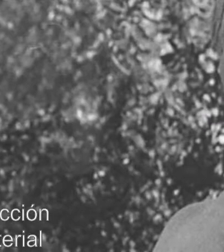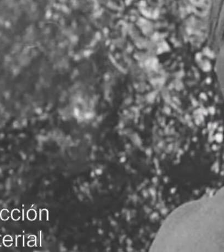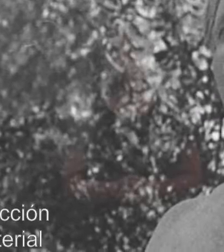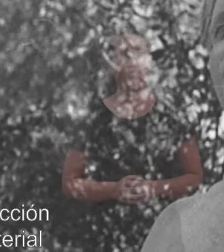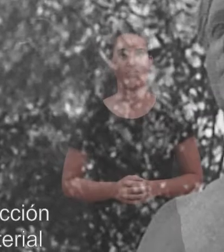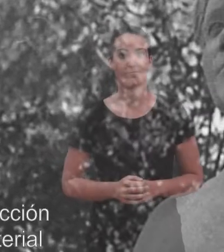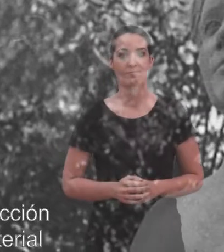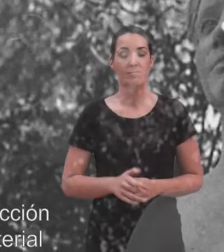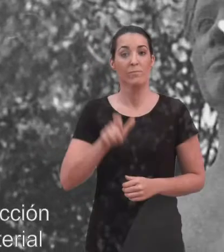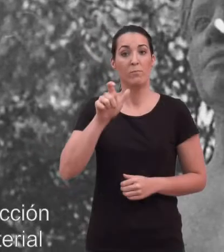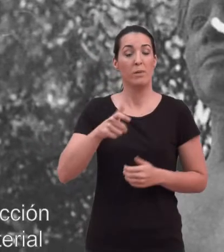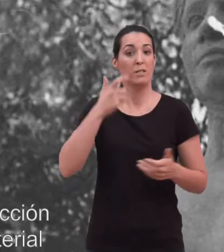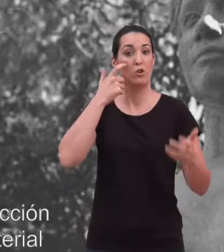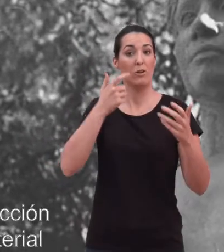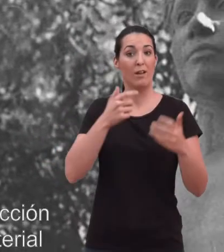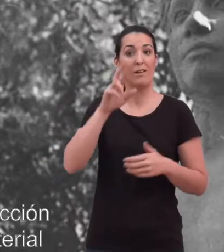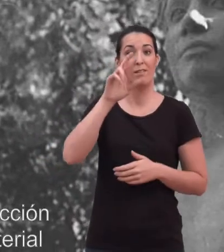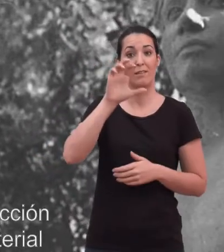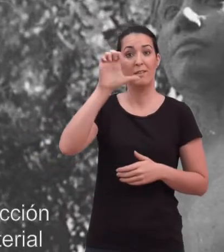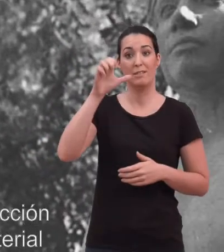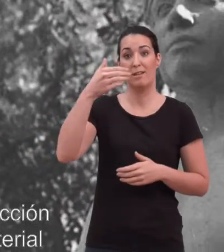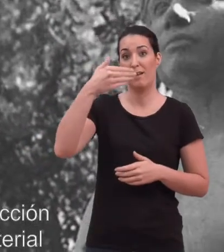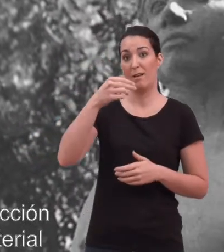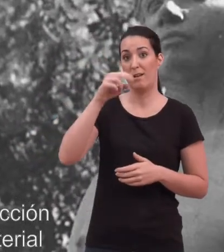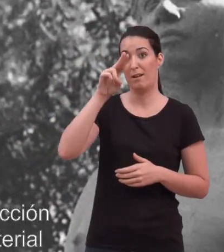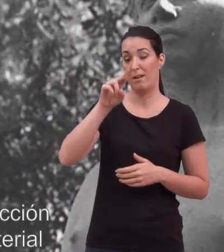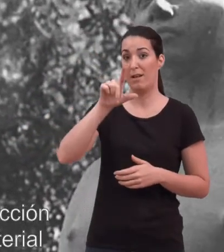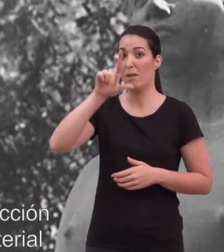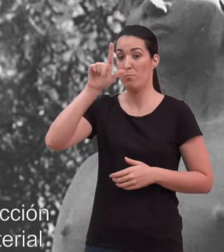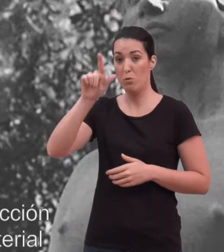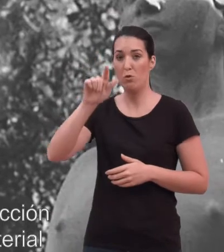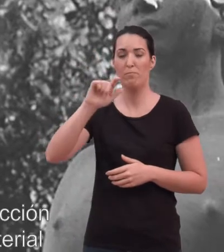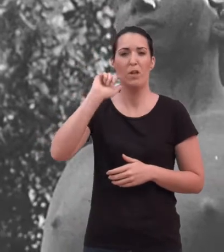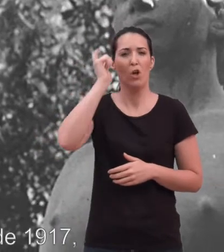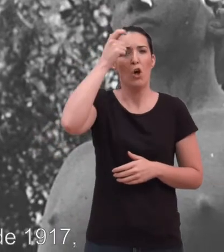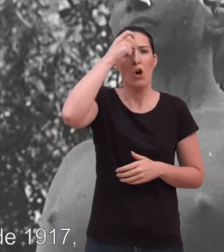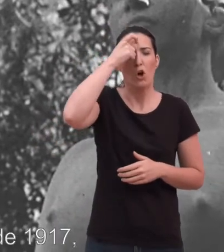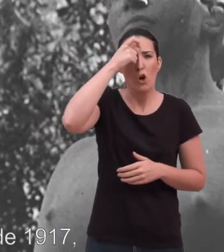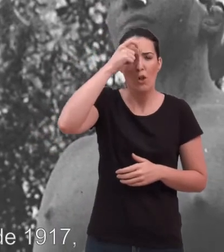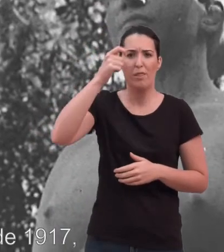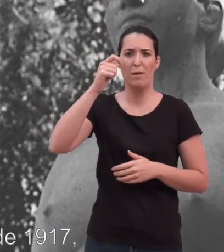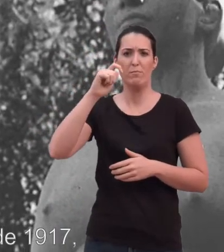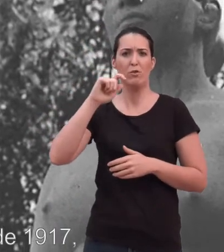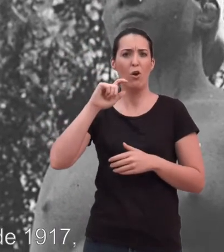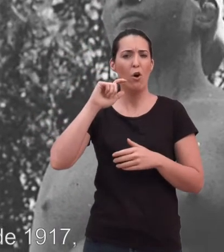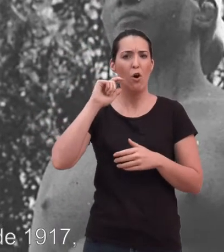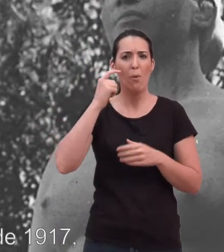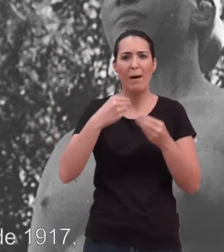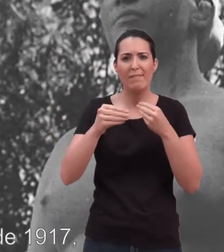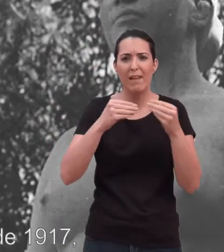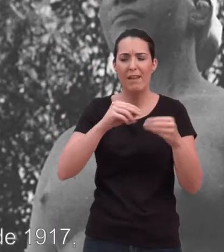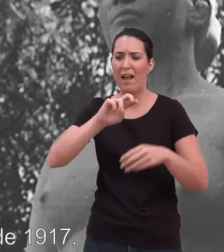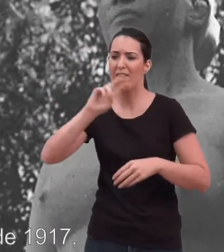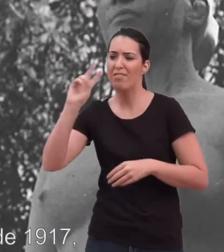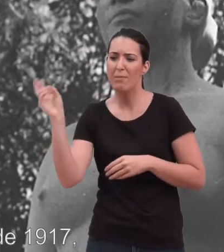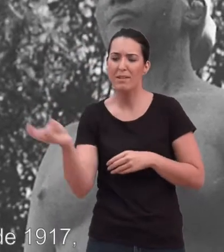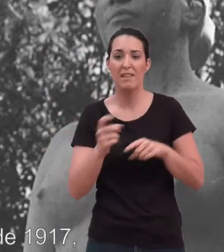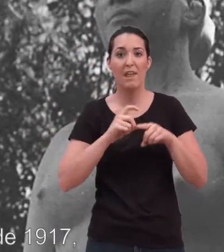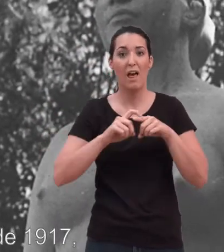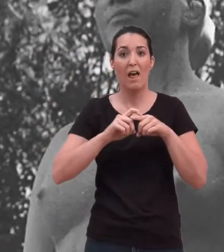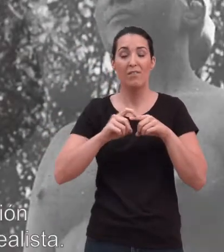Joan Rebull encarna a la perfección la diversidad conceptual y material propia del arte de la generación de